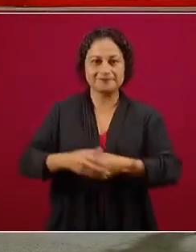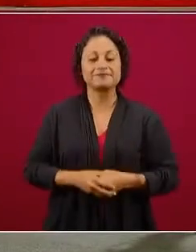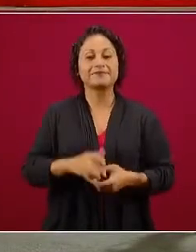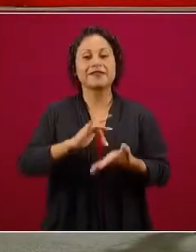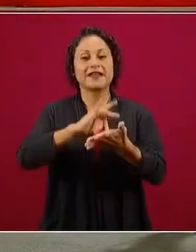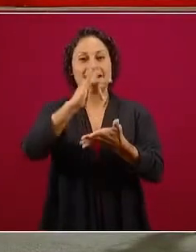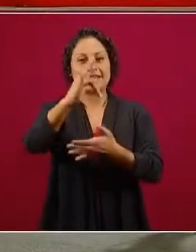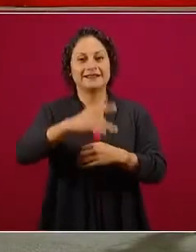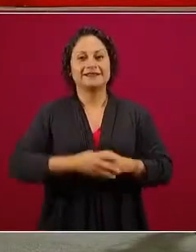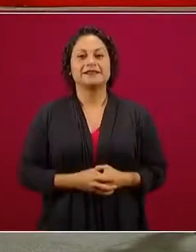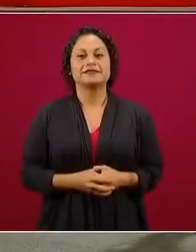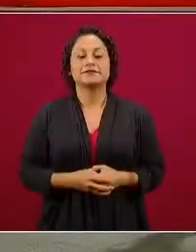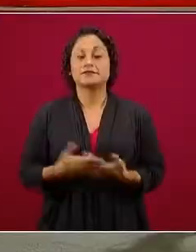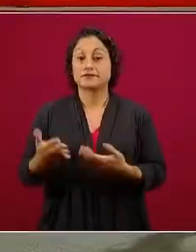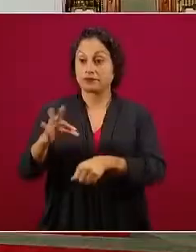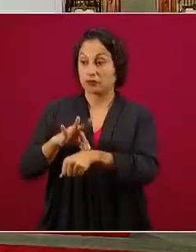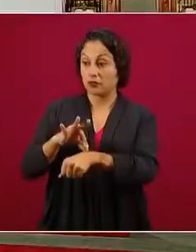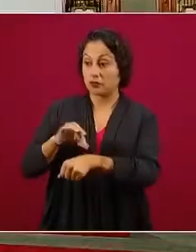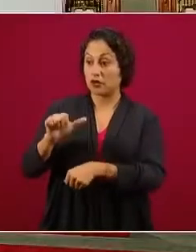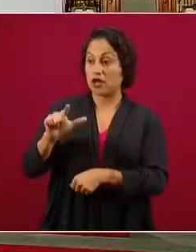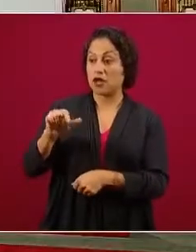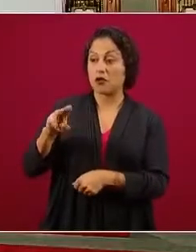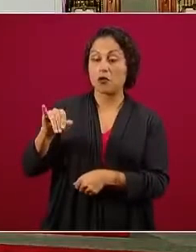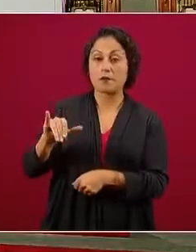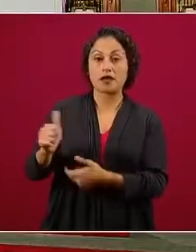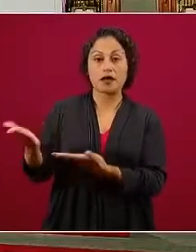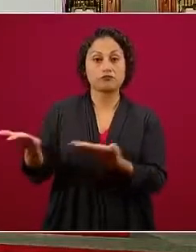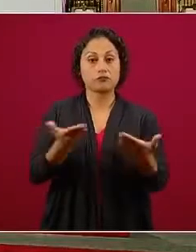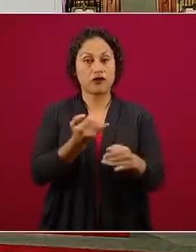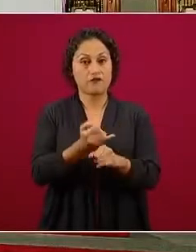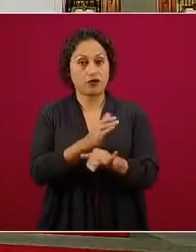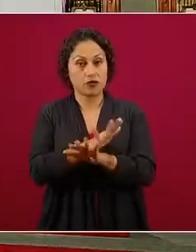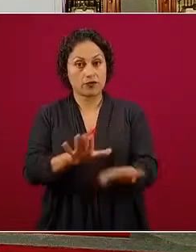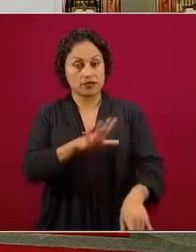pido entonces al doctor Alomía si presenta el informe técnico,